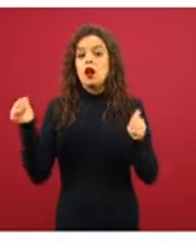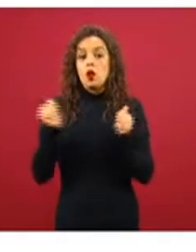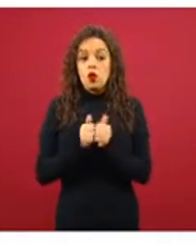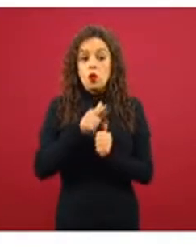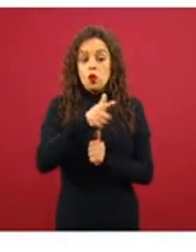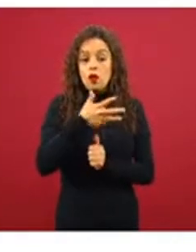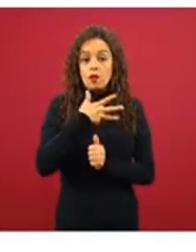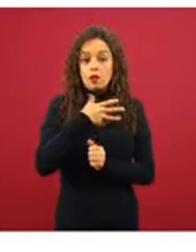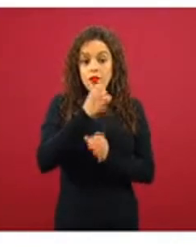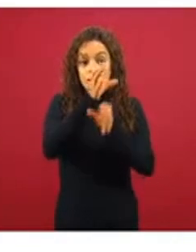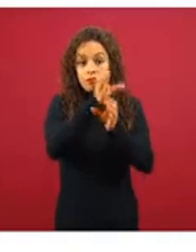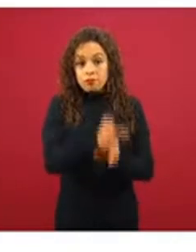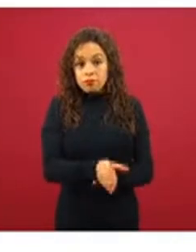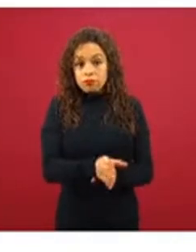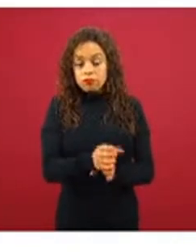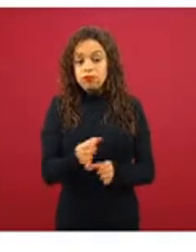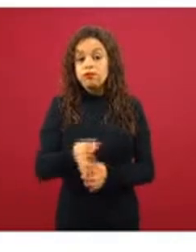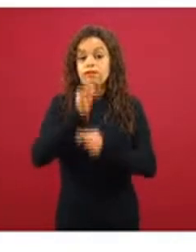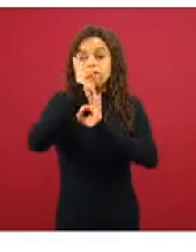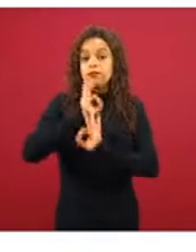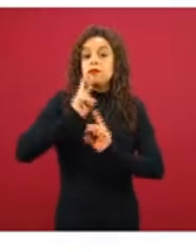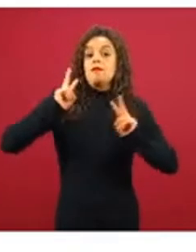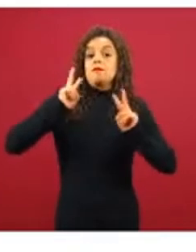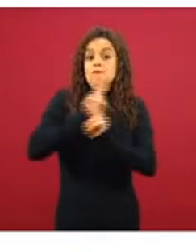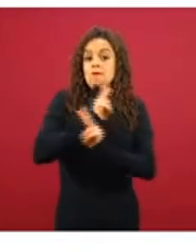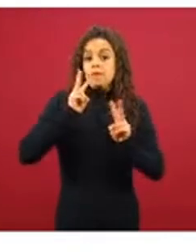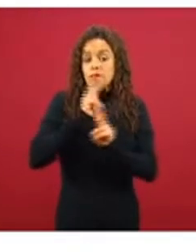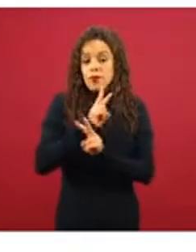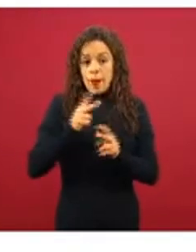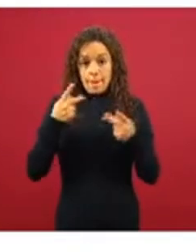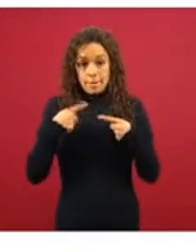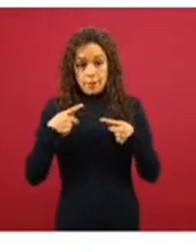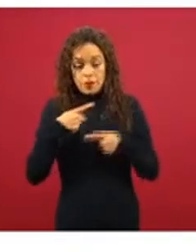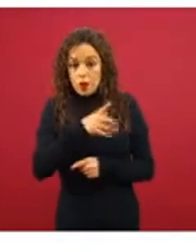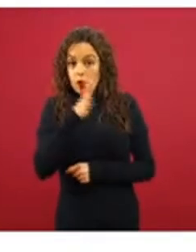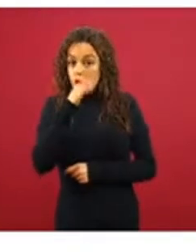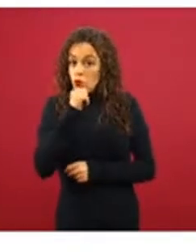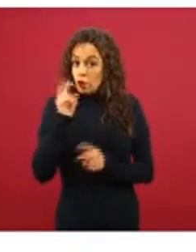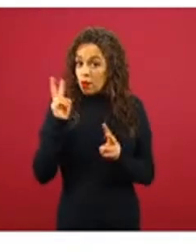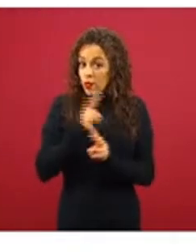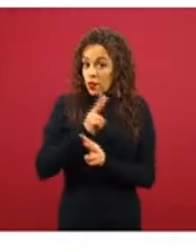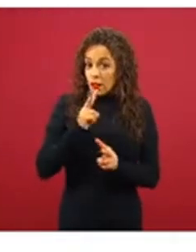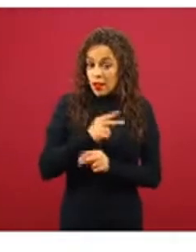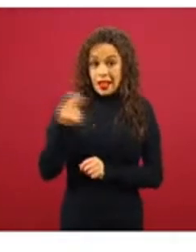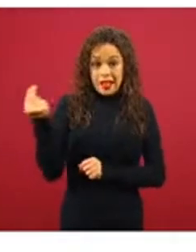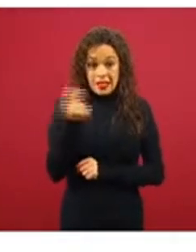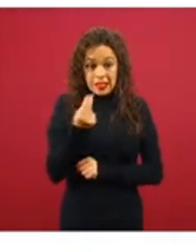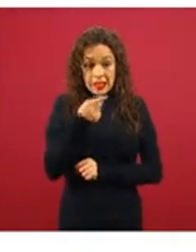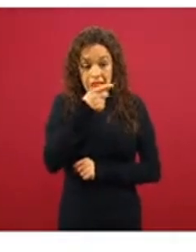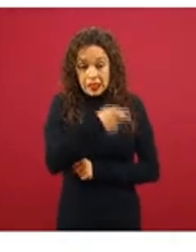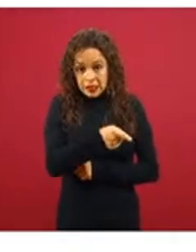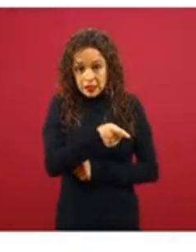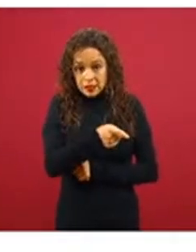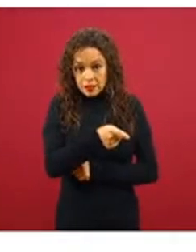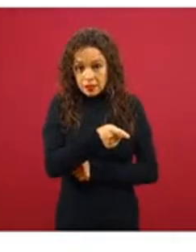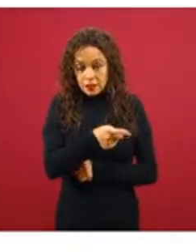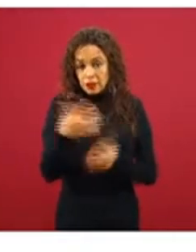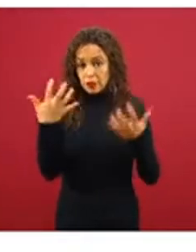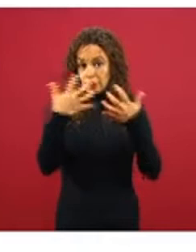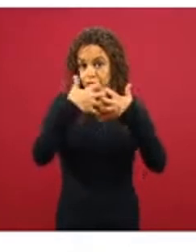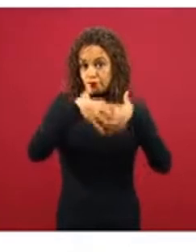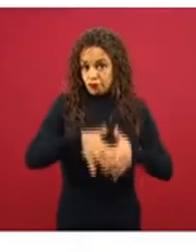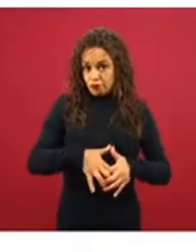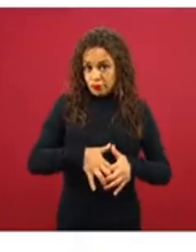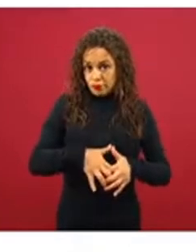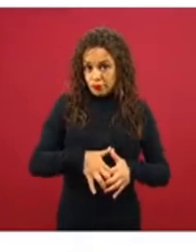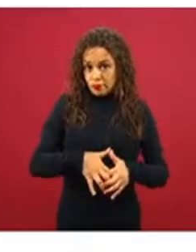sí se utilizan para pacientes críticos que tienen ya falla respiratoria y que requieren de este tipo de